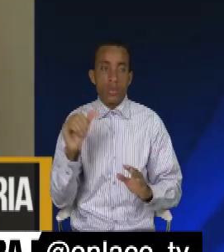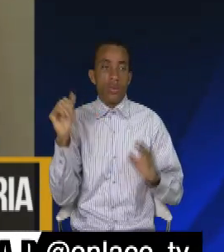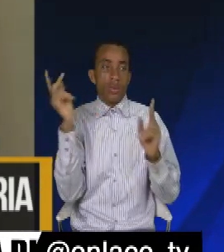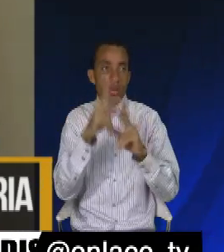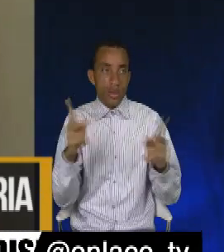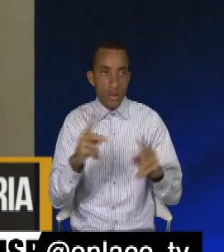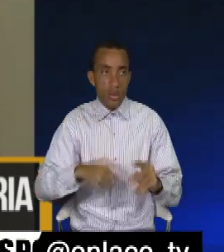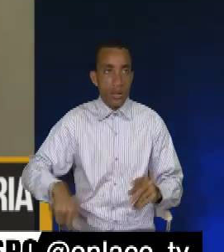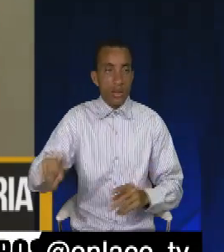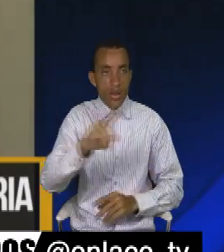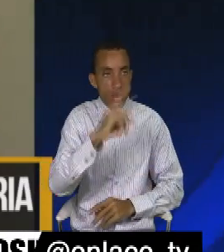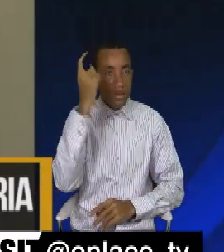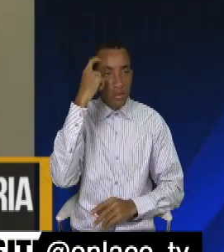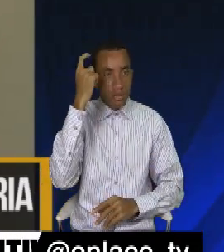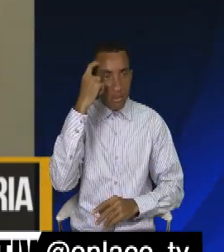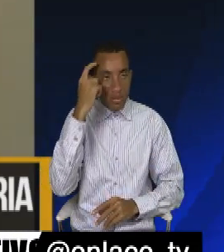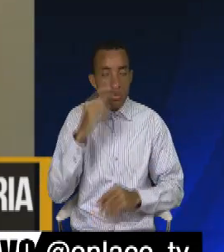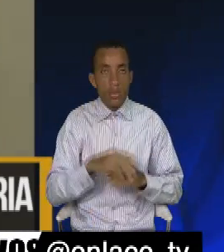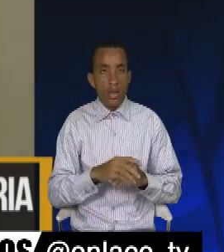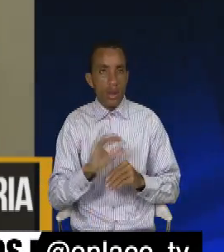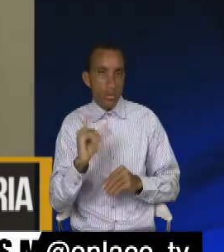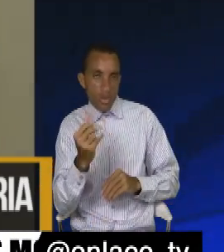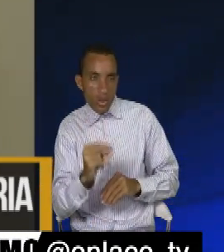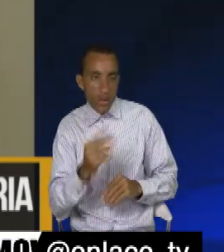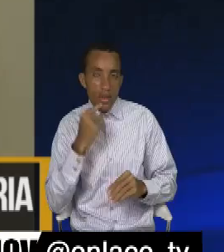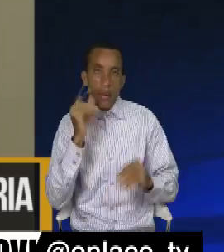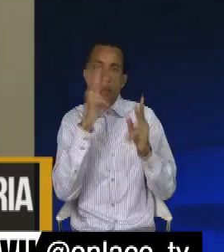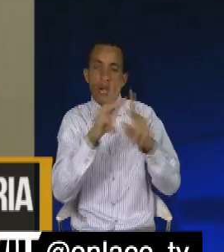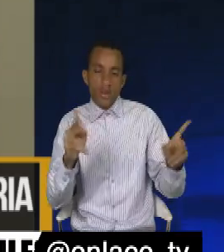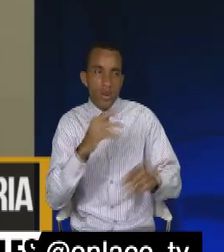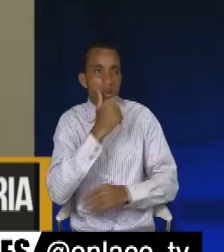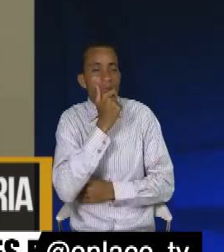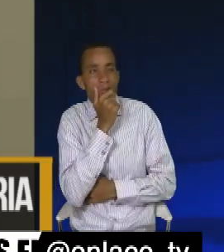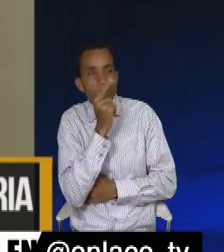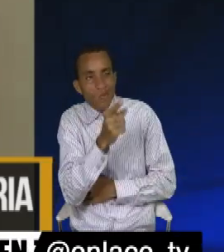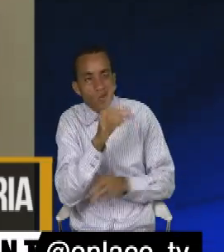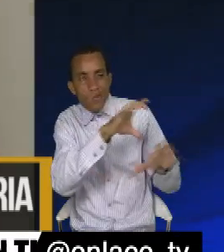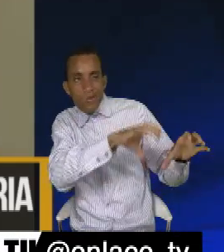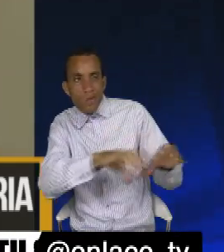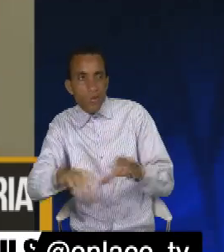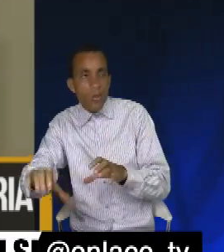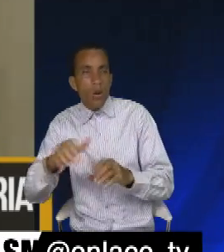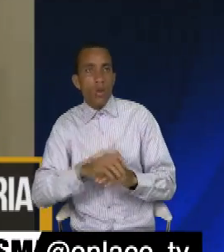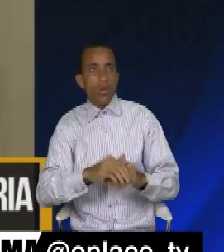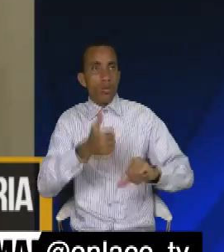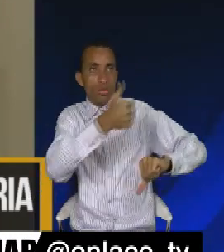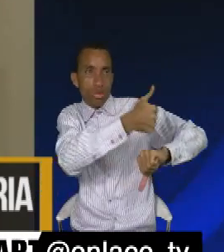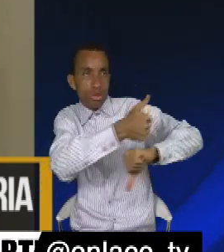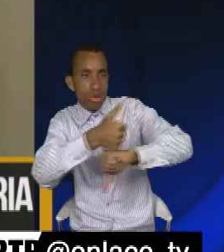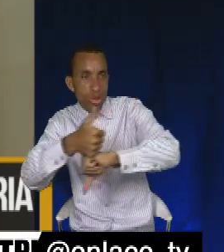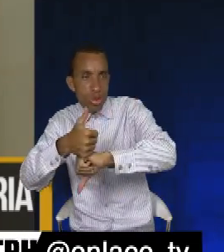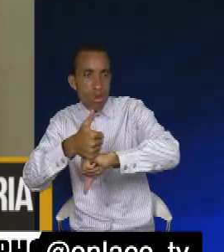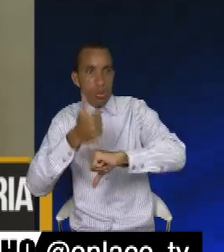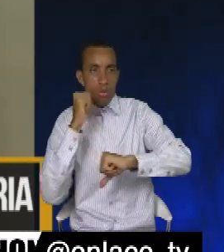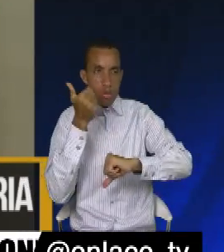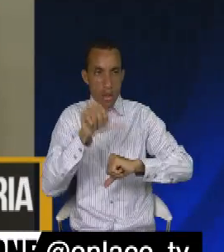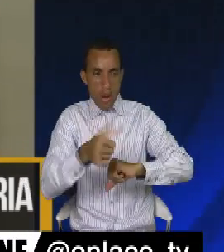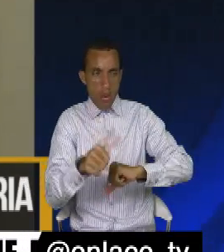su sabiduría si considera que el alcalde debe seguir